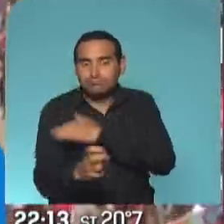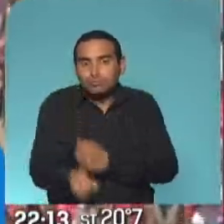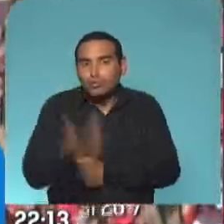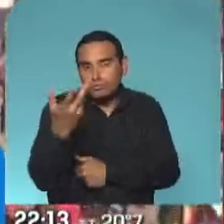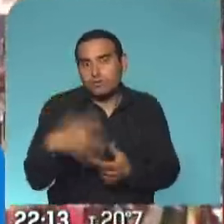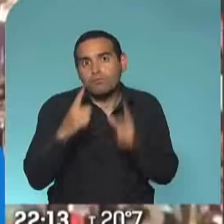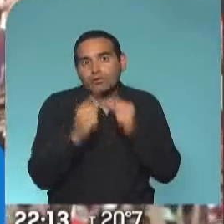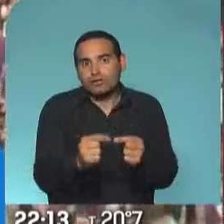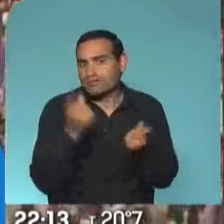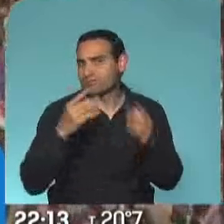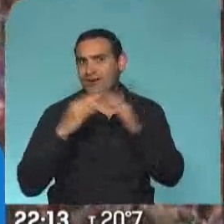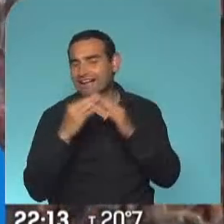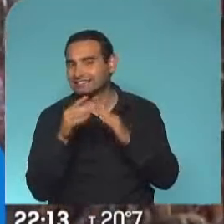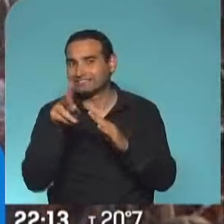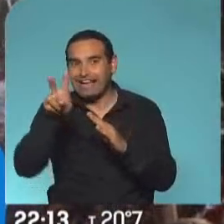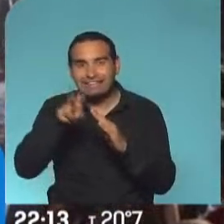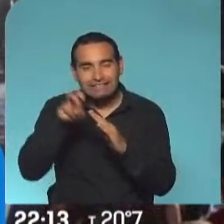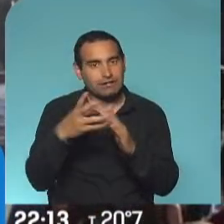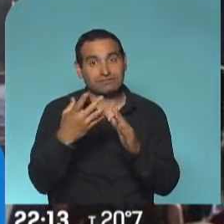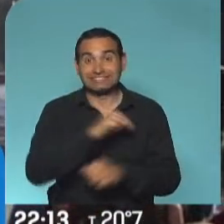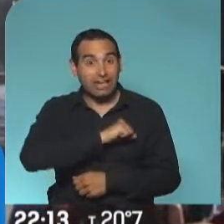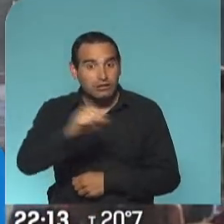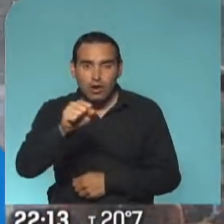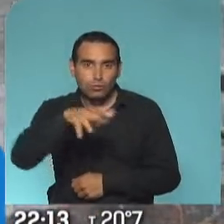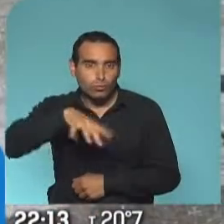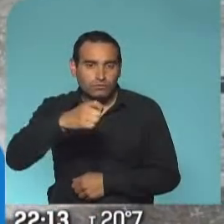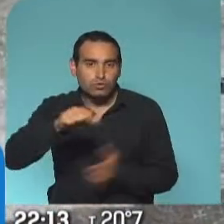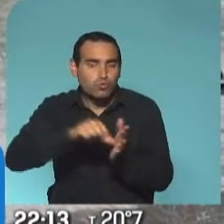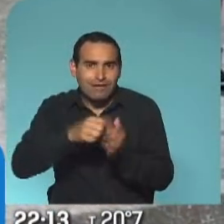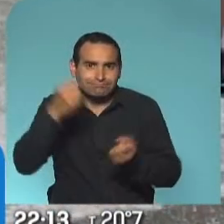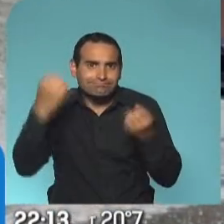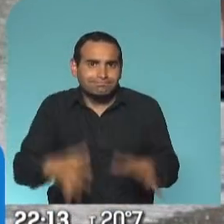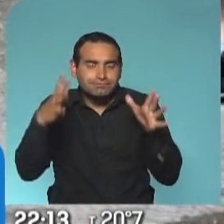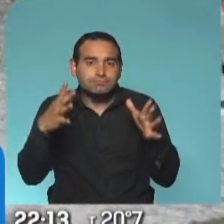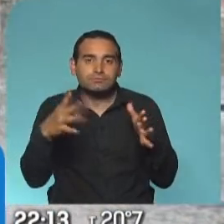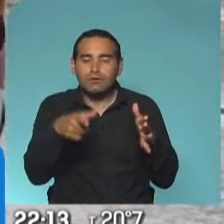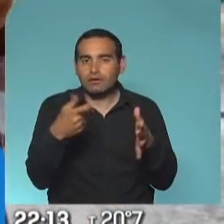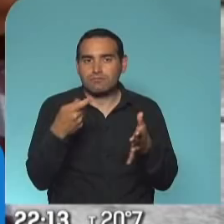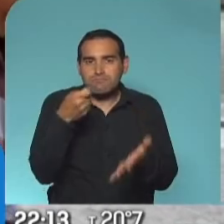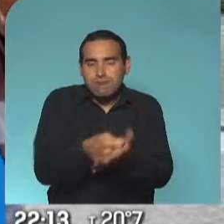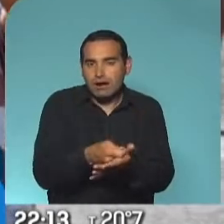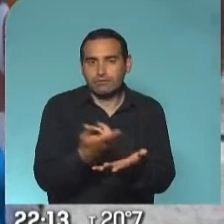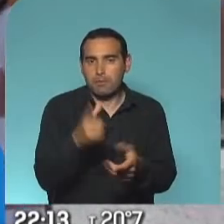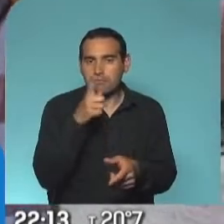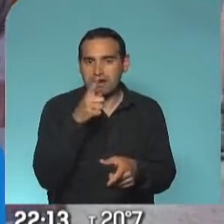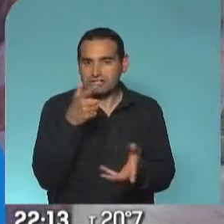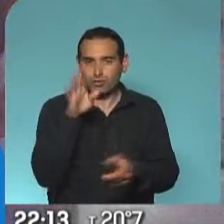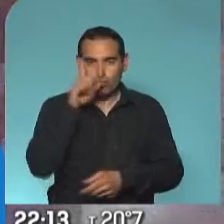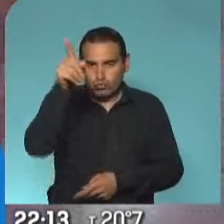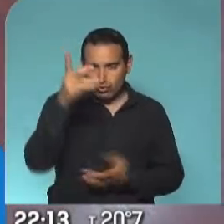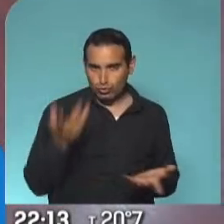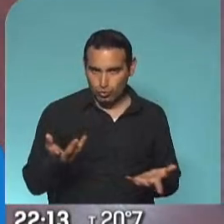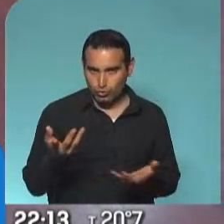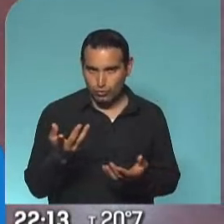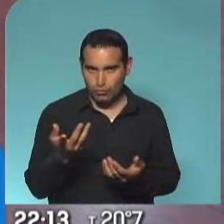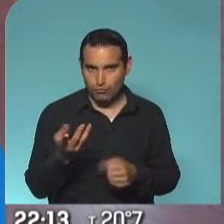tiene que ver con el precio de la vivienda, el hecho de que Santiago se volvió una ciudad tan cara como consecuencia de esta cosa mayamesca que tiene hoy Santiago de Chile, que mucha gente